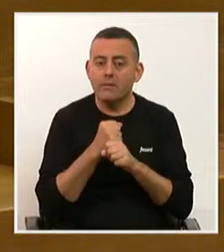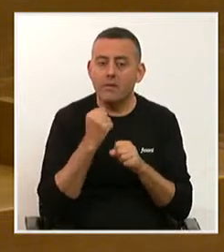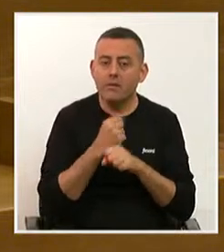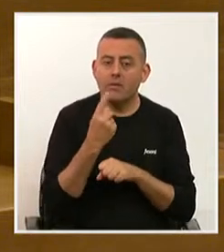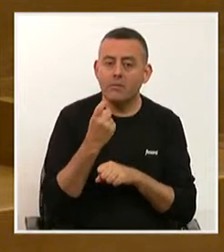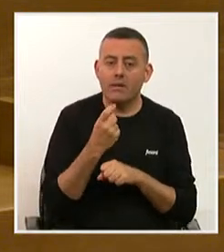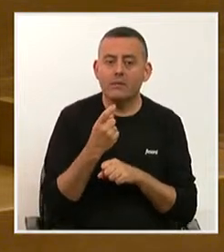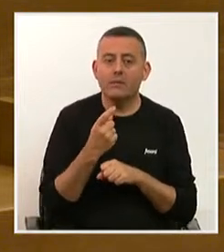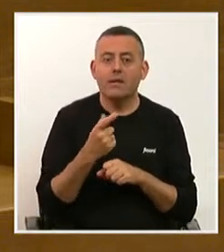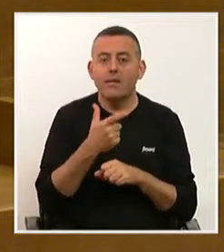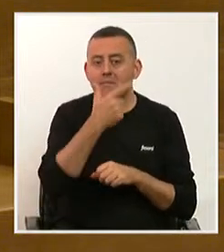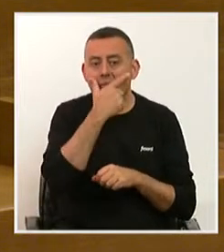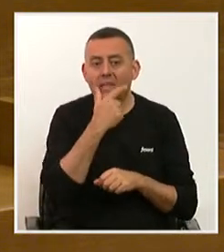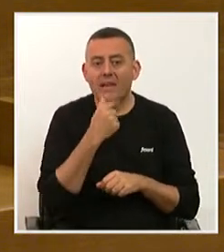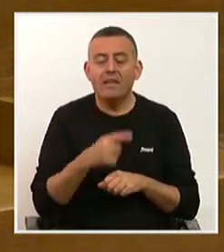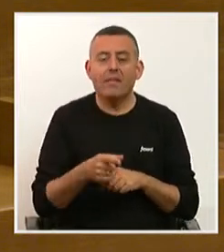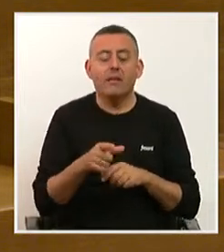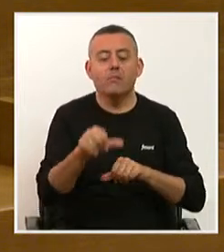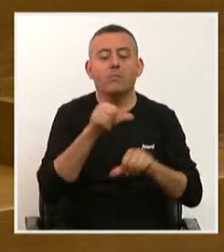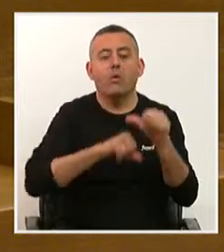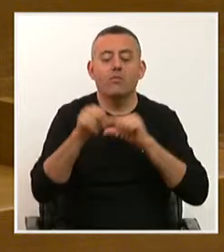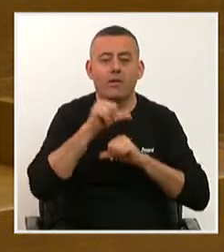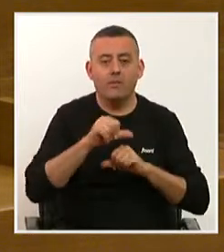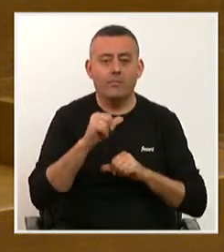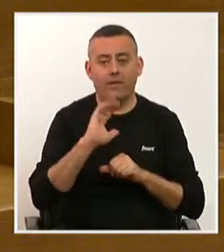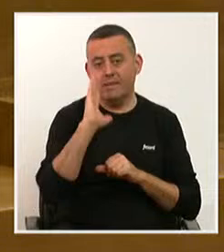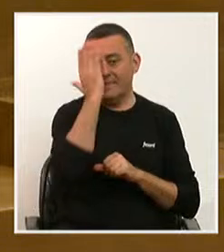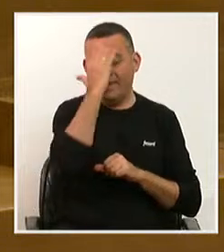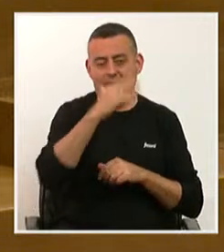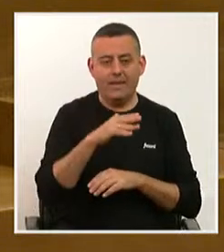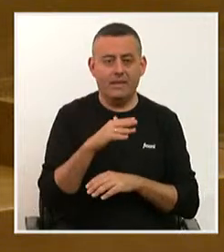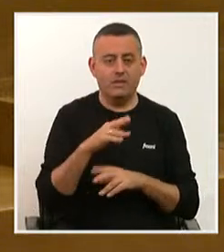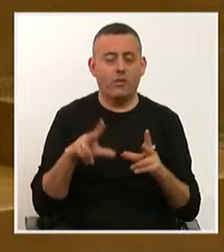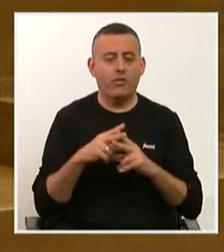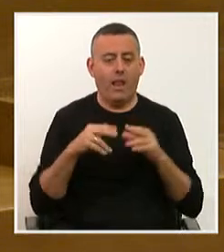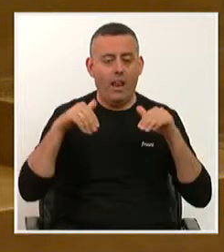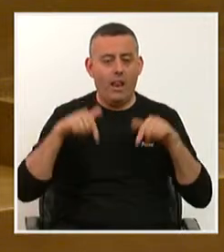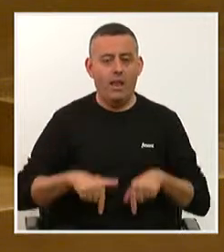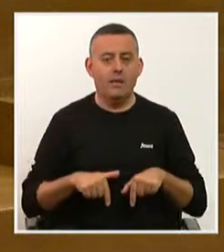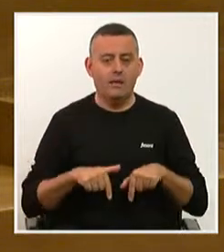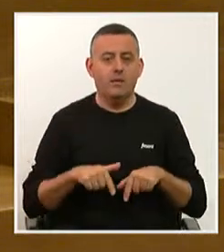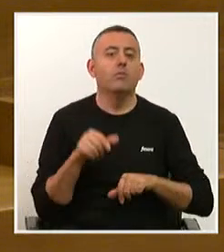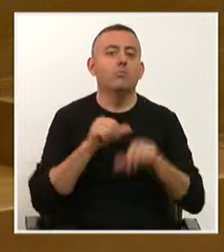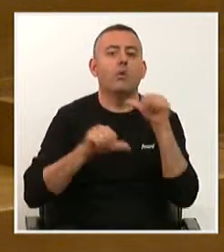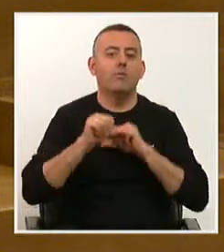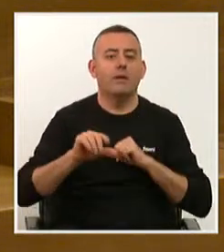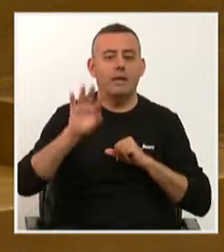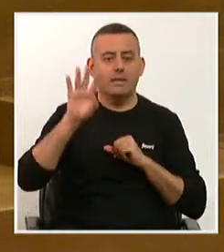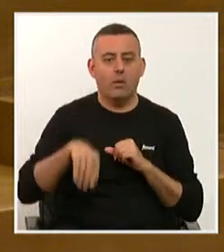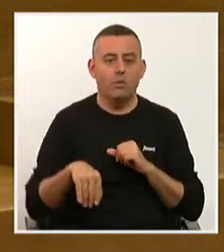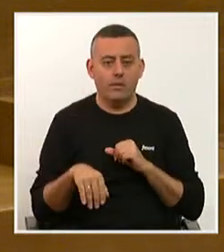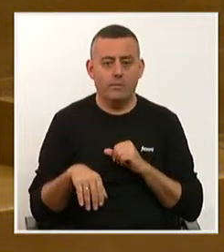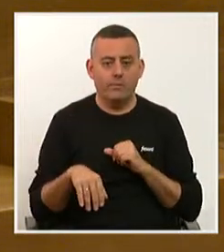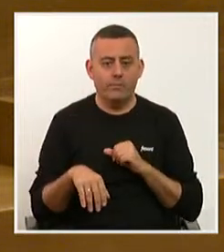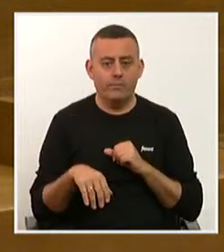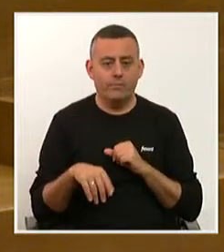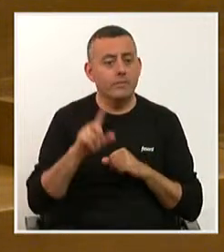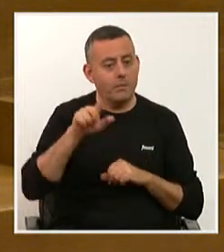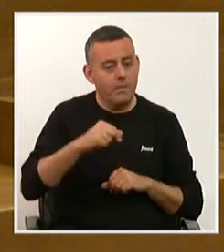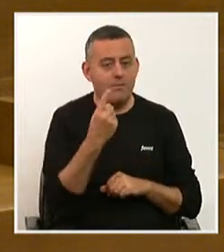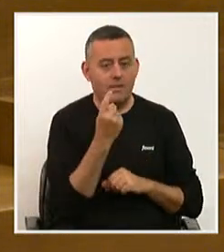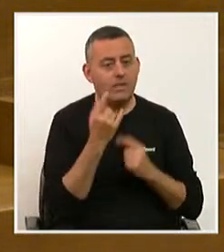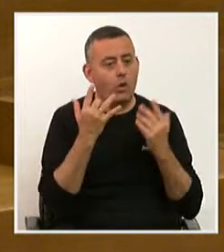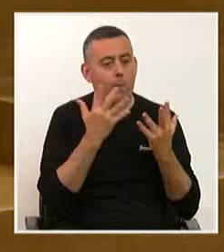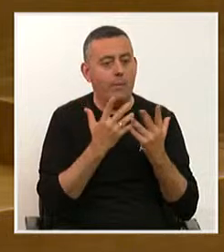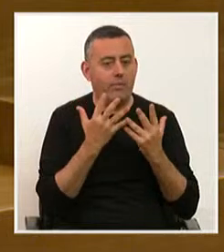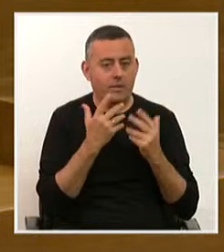Cataluña de la sede social de las empresas que cambiaron su ubicación a otros territorios en los últimos años tendrá que convencerlos Dean